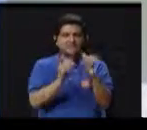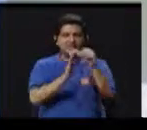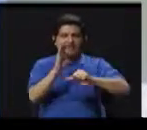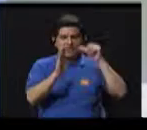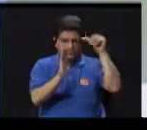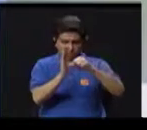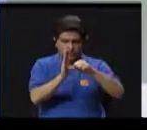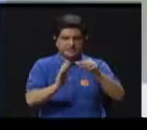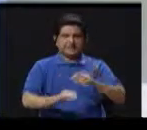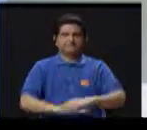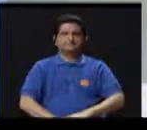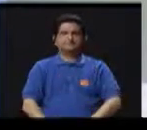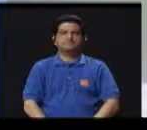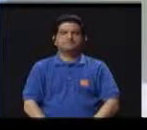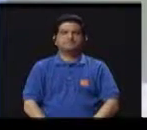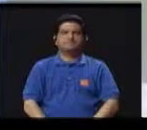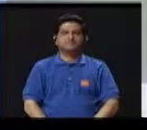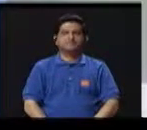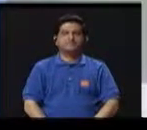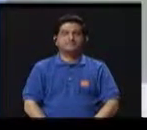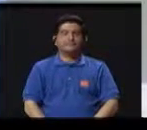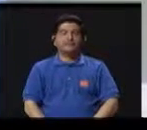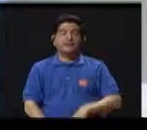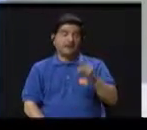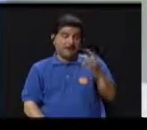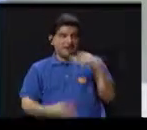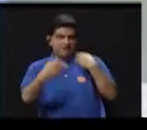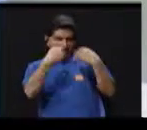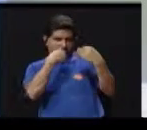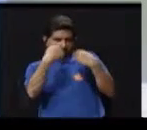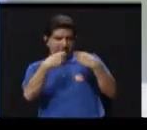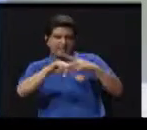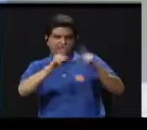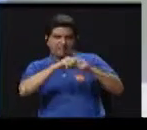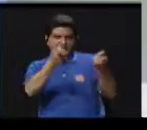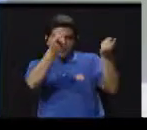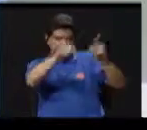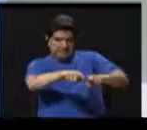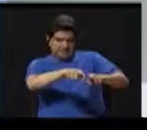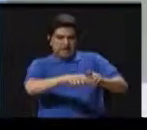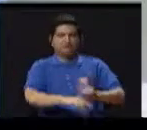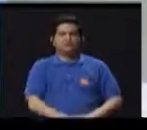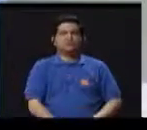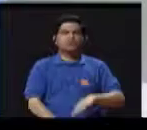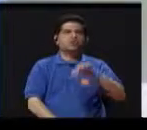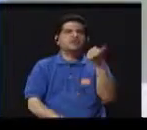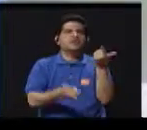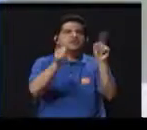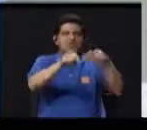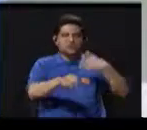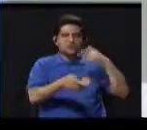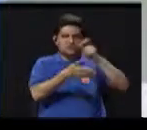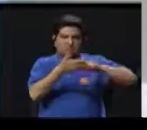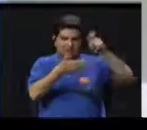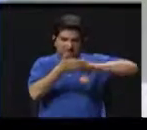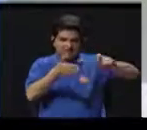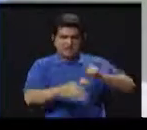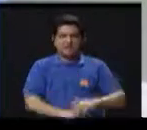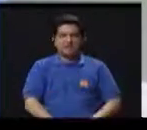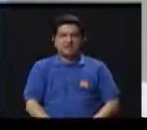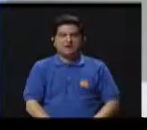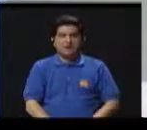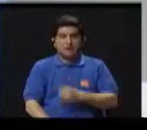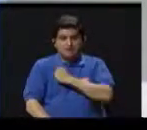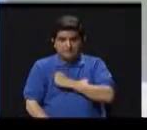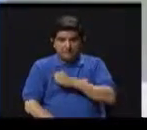maneja, digamos, las adecuaciones. Entonces, Laura nos habló de varios casos, nos habló de 10 casos que tienen en la escuela.